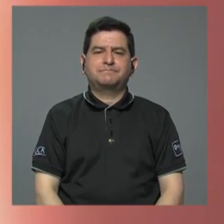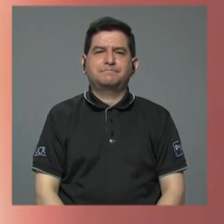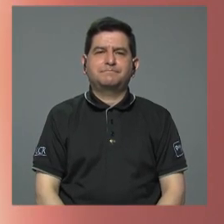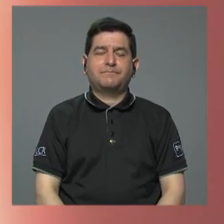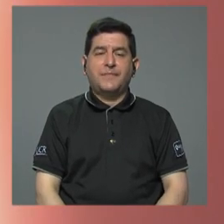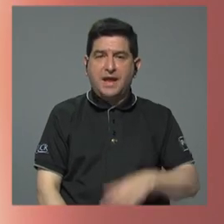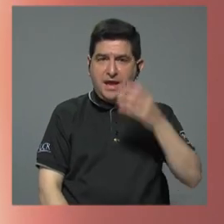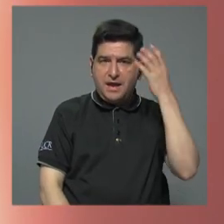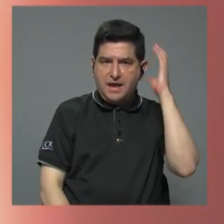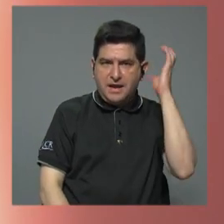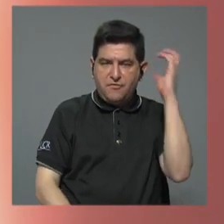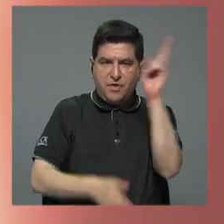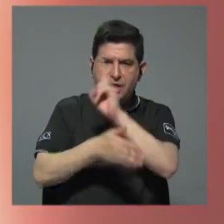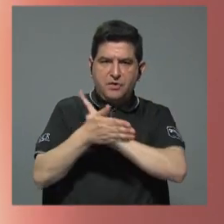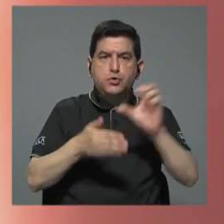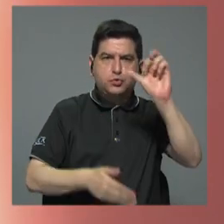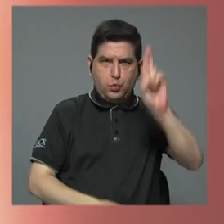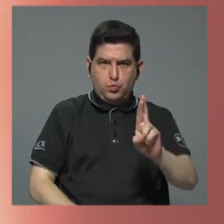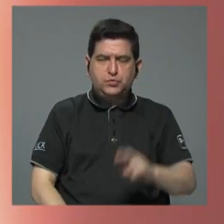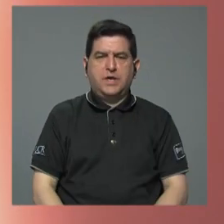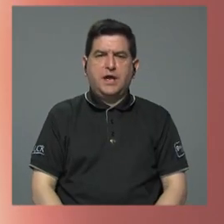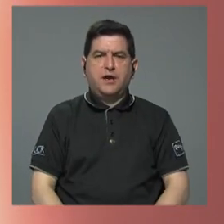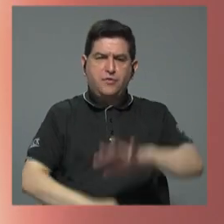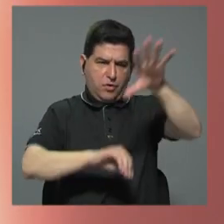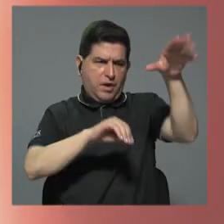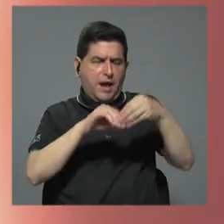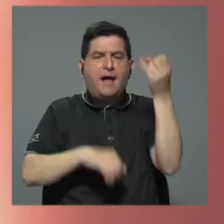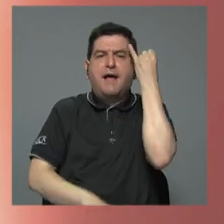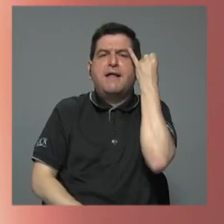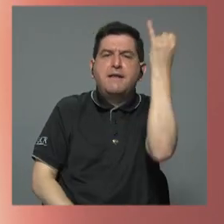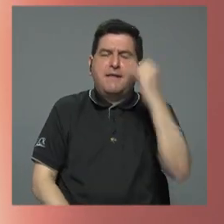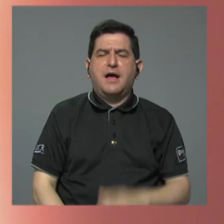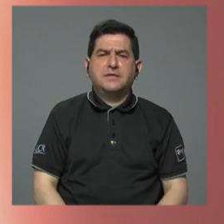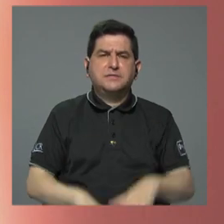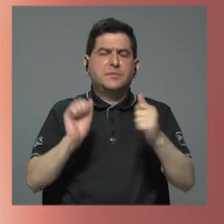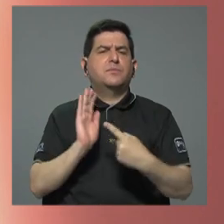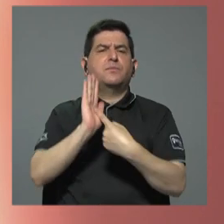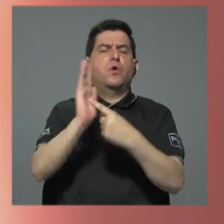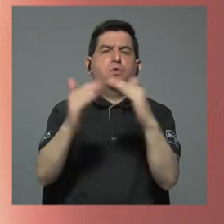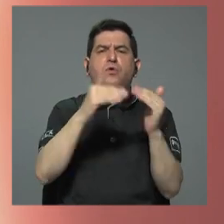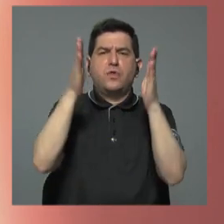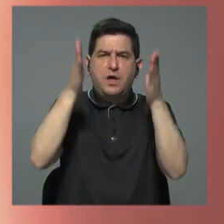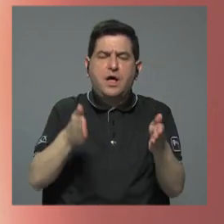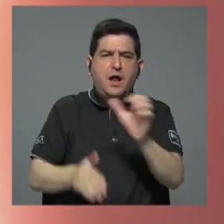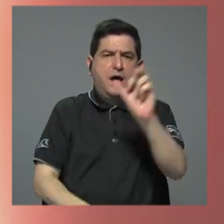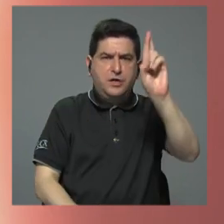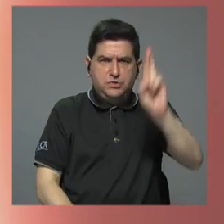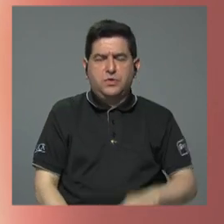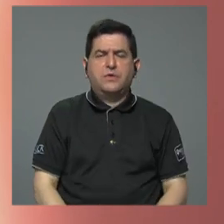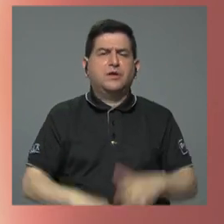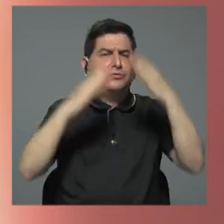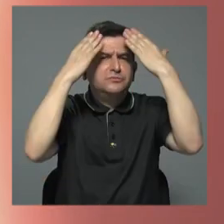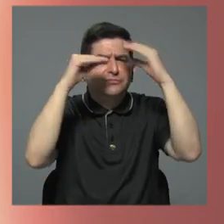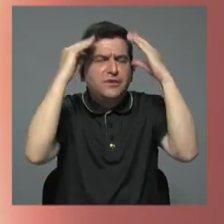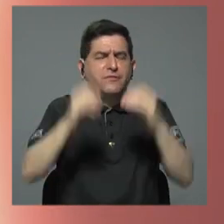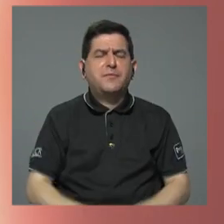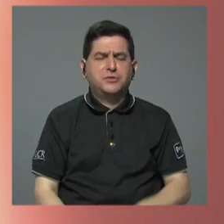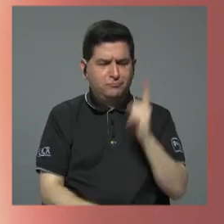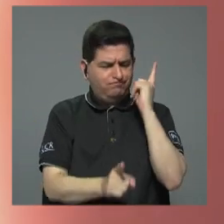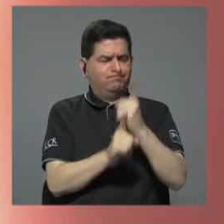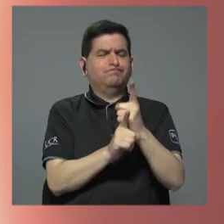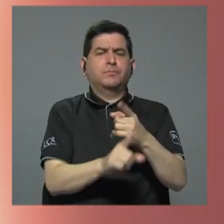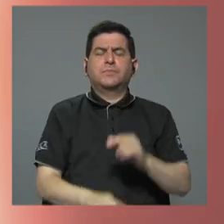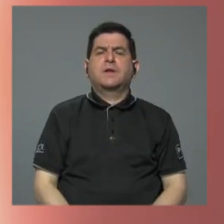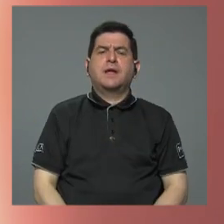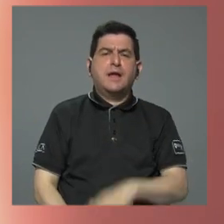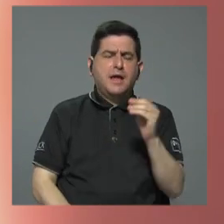Las radioemisoras de la Universidad de Costa Rica nos sumamos a esta iniciativa para llevar a la ciudadanía costarricense información veraz,